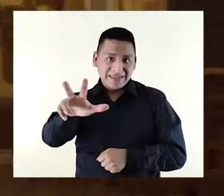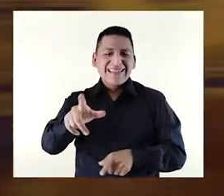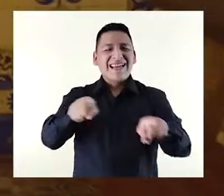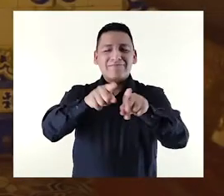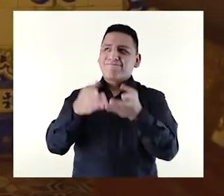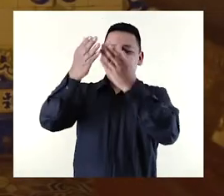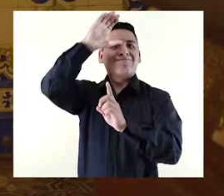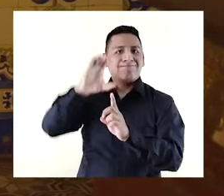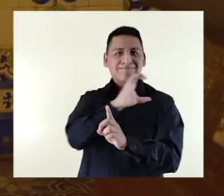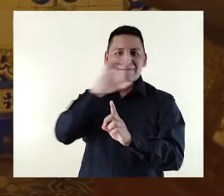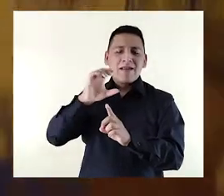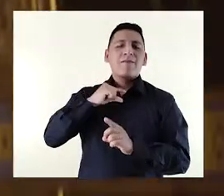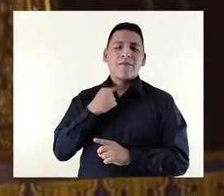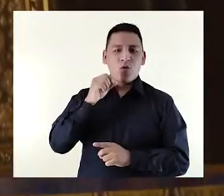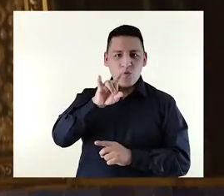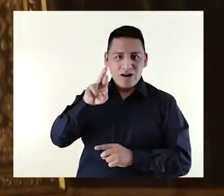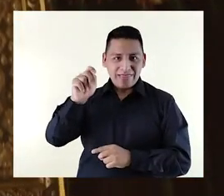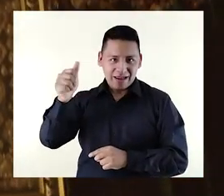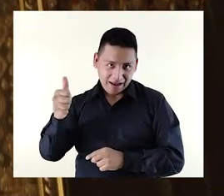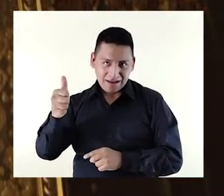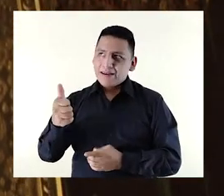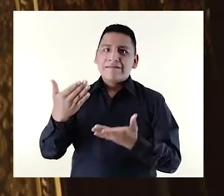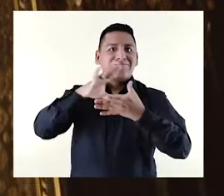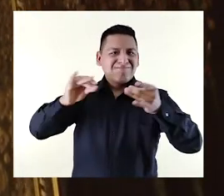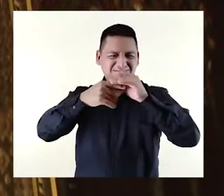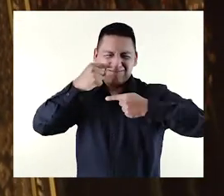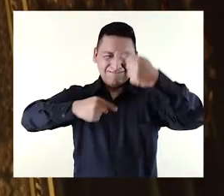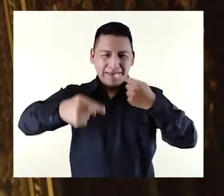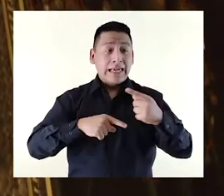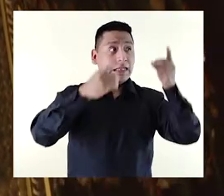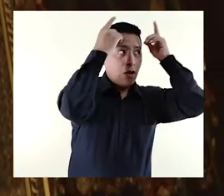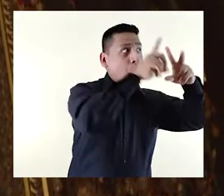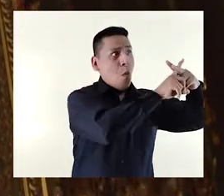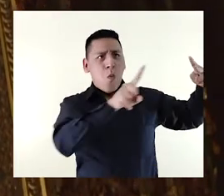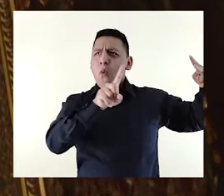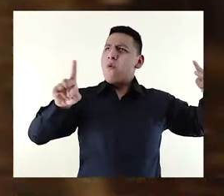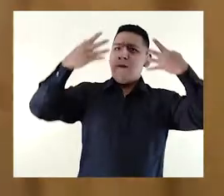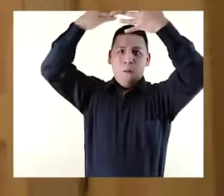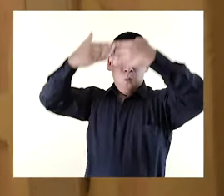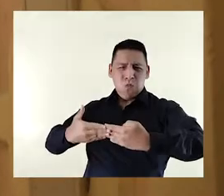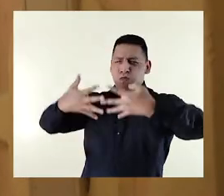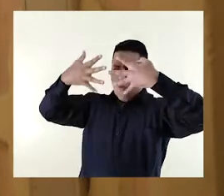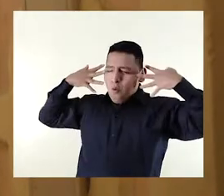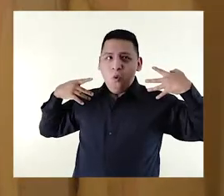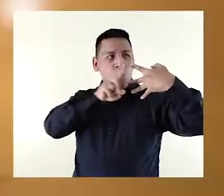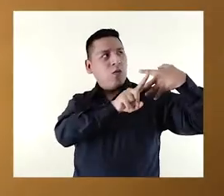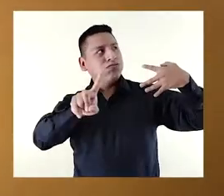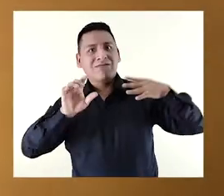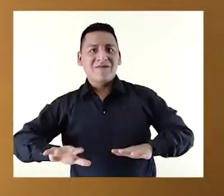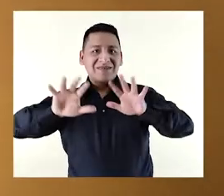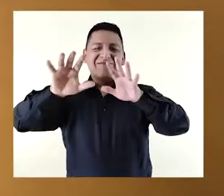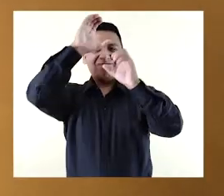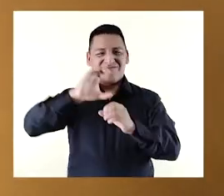Está aquí también la venerada cruz del Padre Urraca, quien, según la tradición, se escapó del diablo atravesando milagrosamente